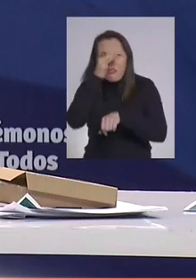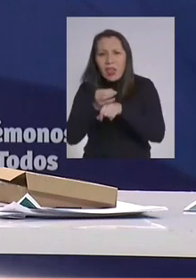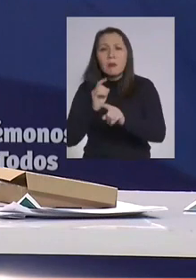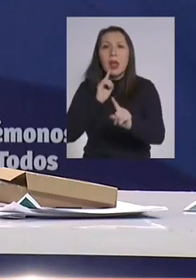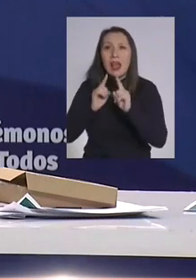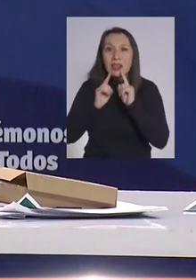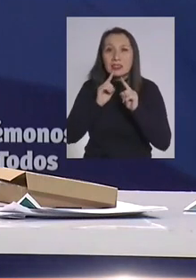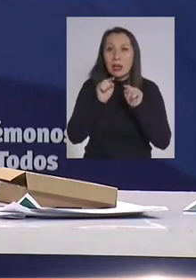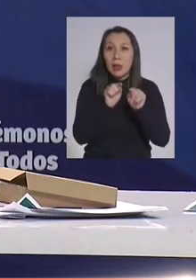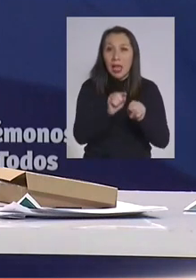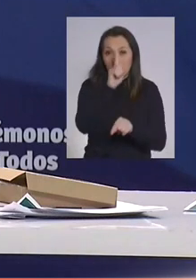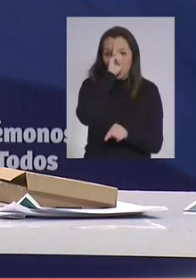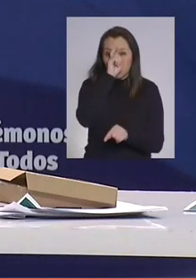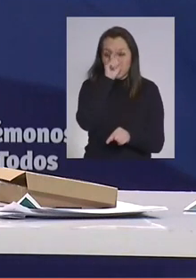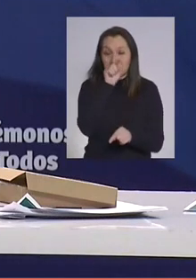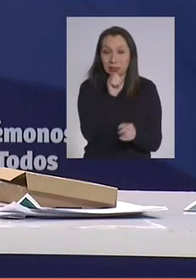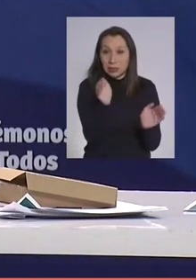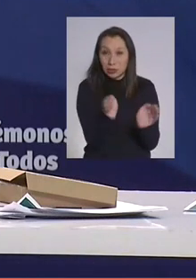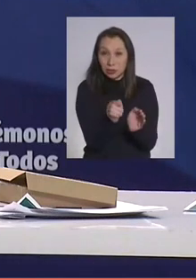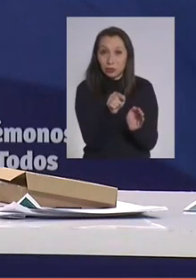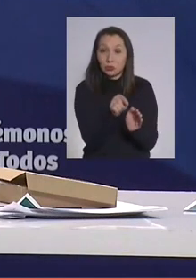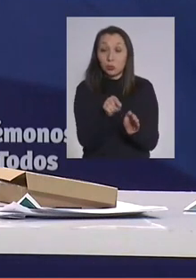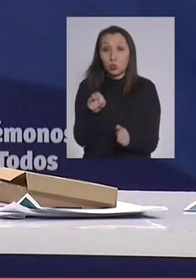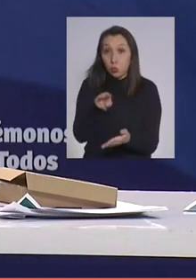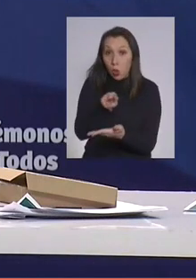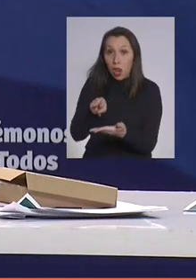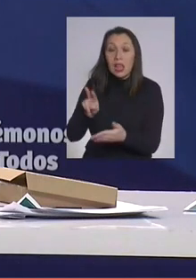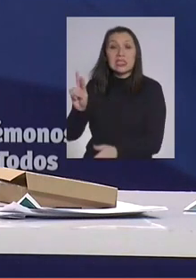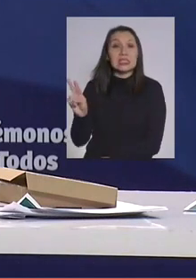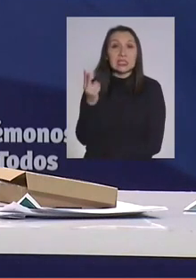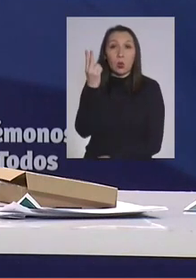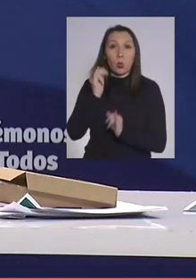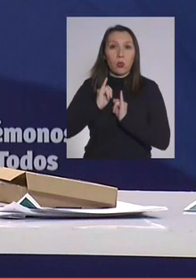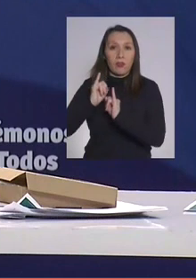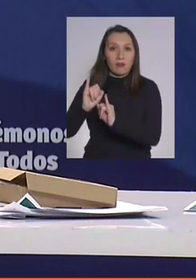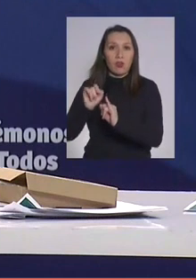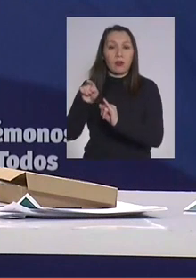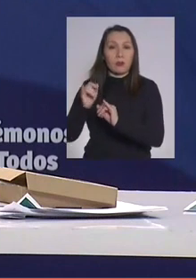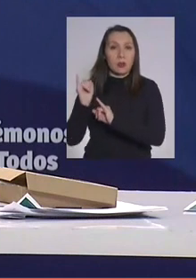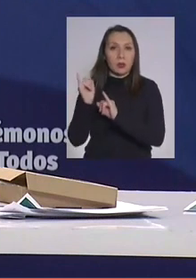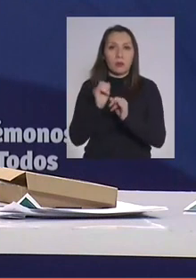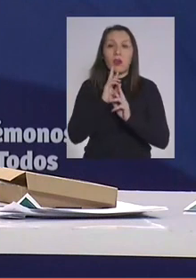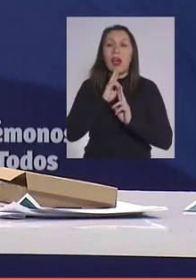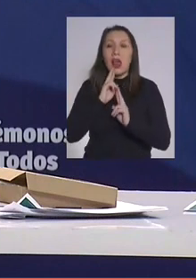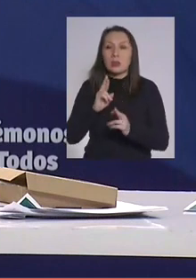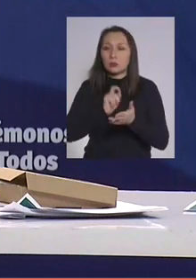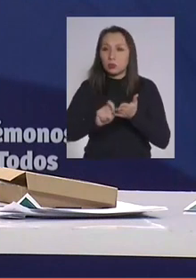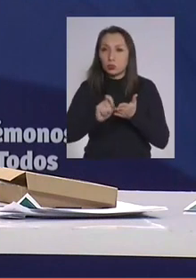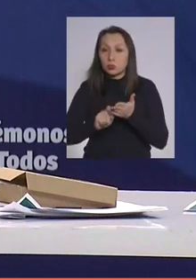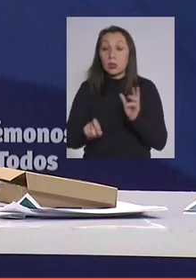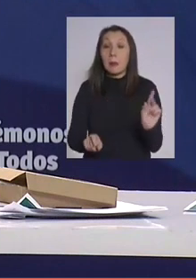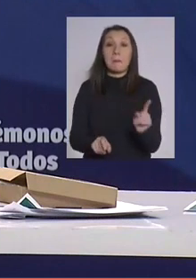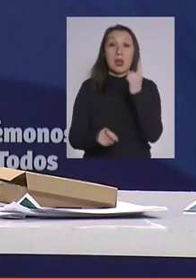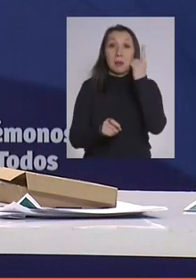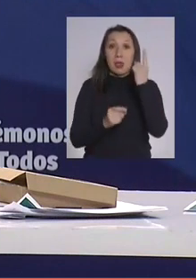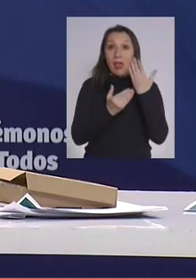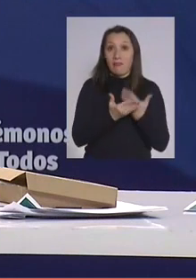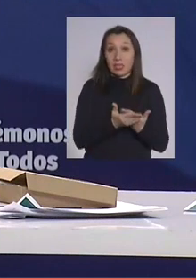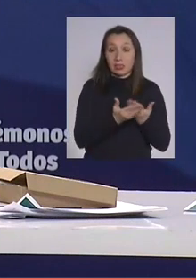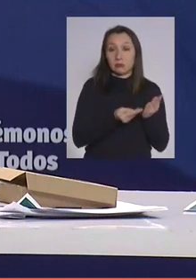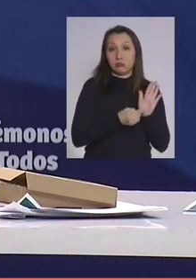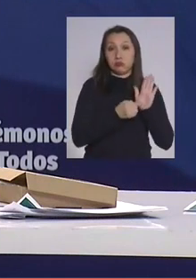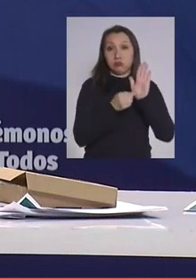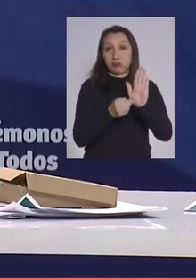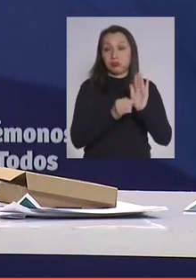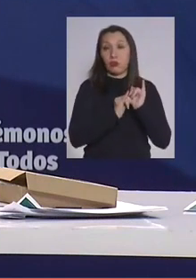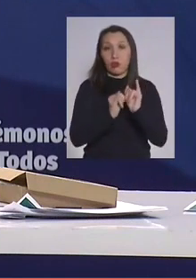ps es el que usted haga valer es el segundo informe segundo reporte resultado hay un primer reporte de resultados